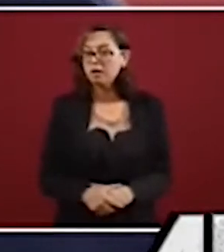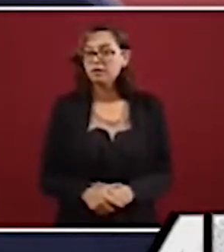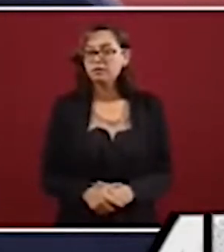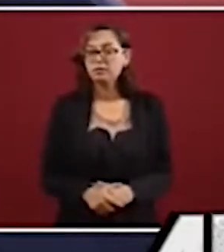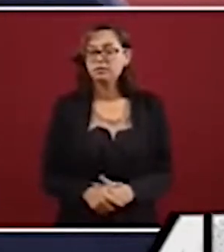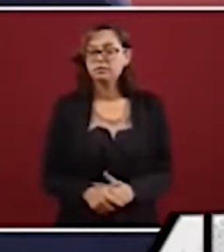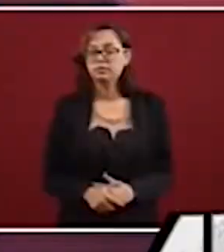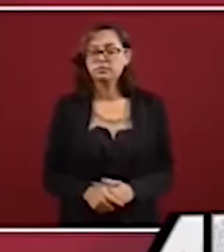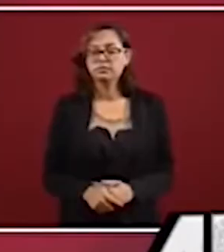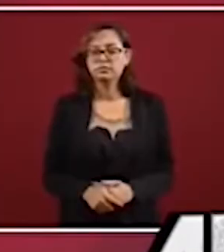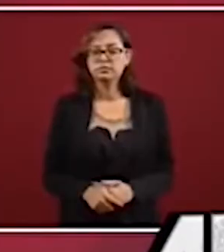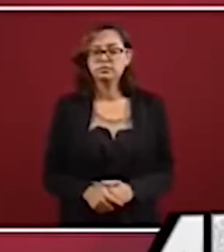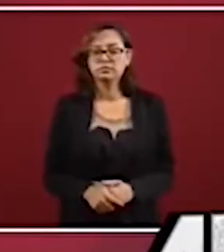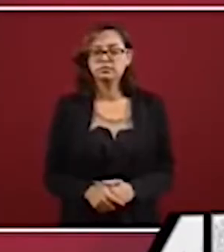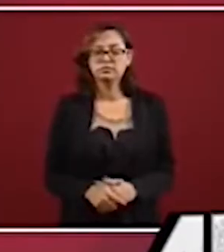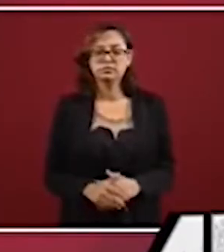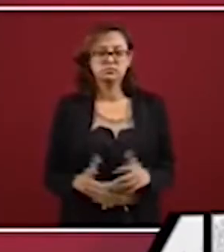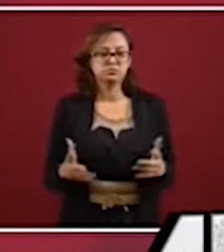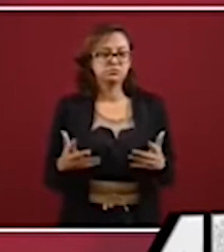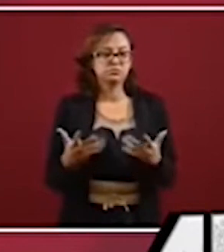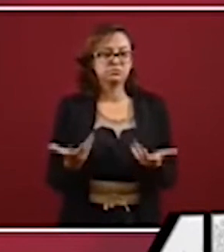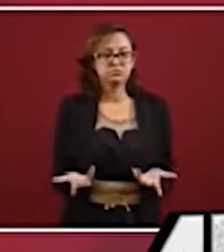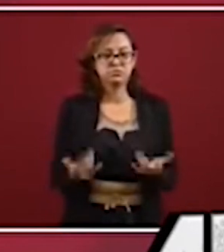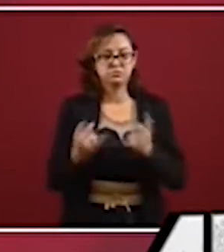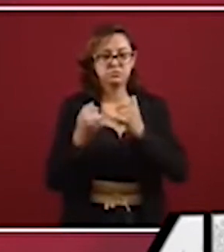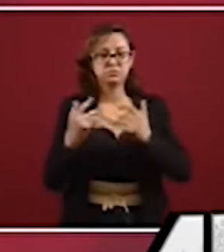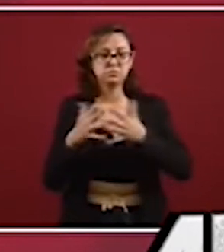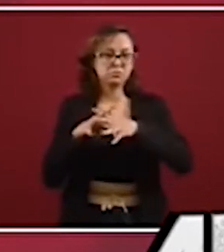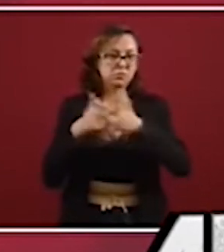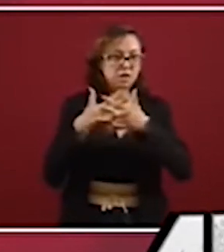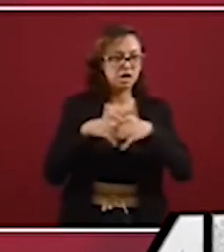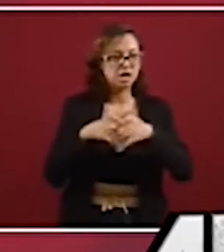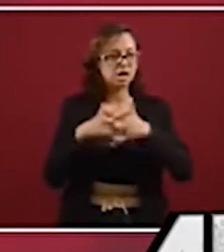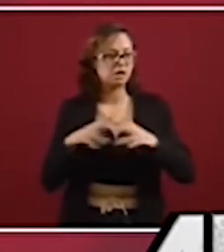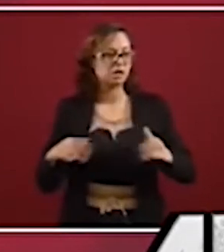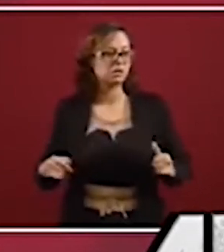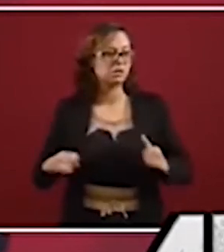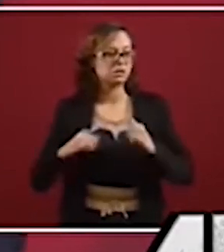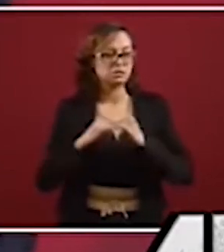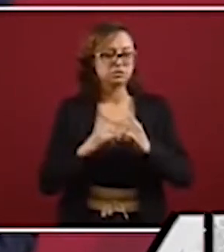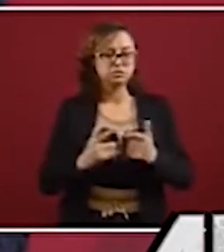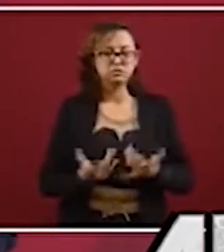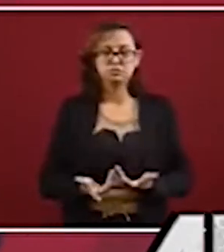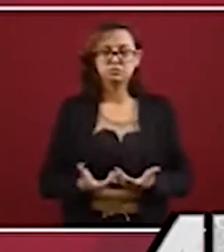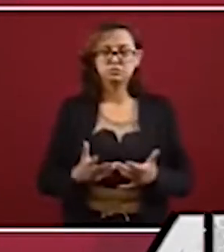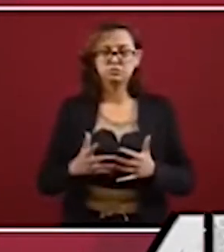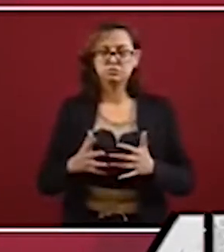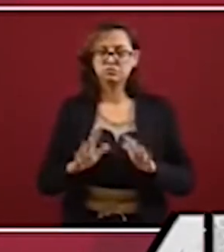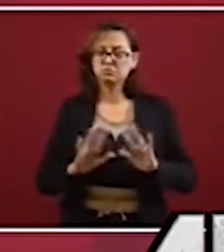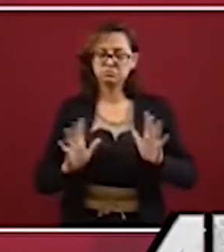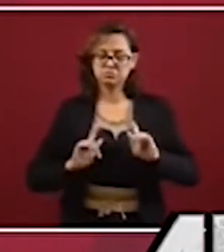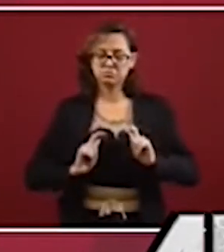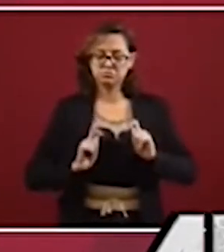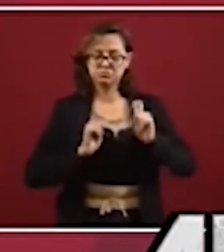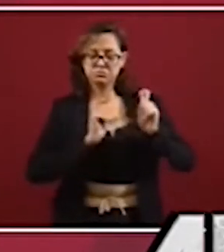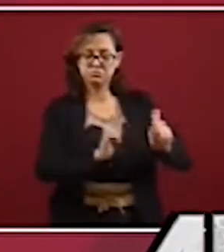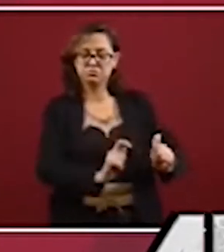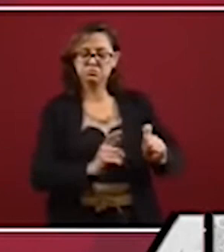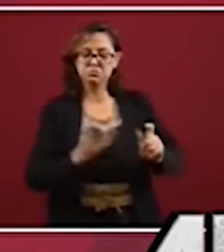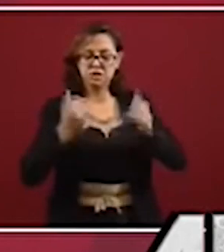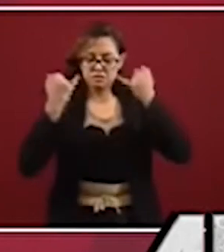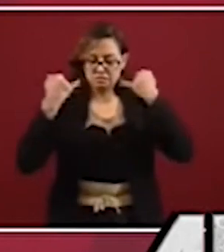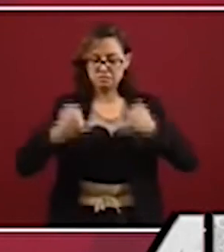no involucrar a las instituciones, que se asuma de manera personal y se